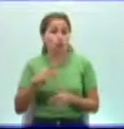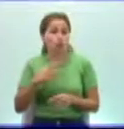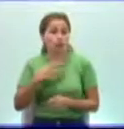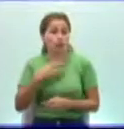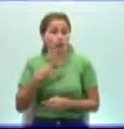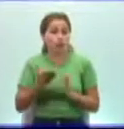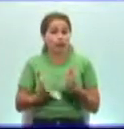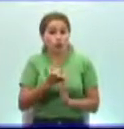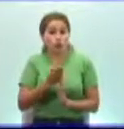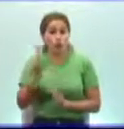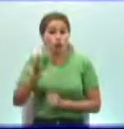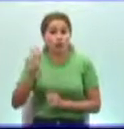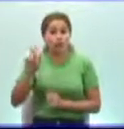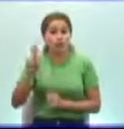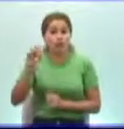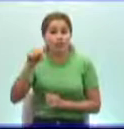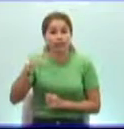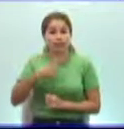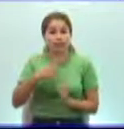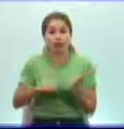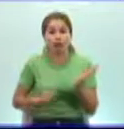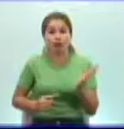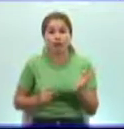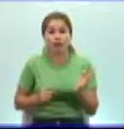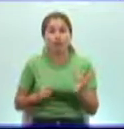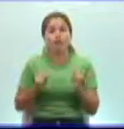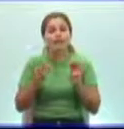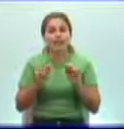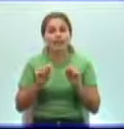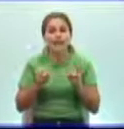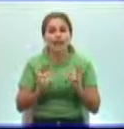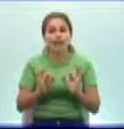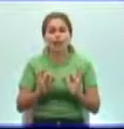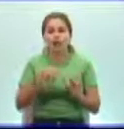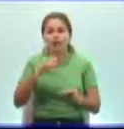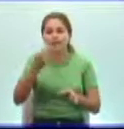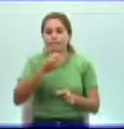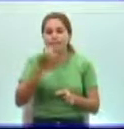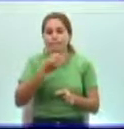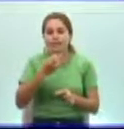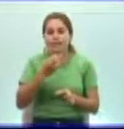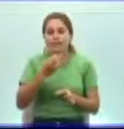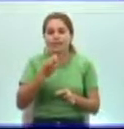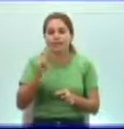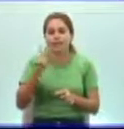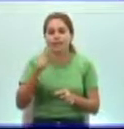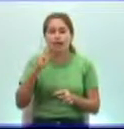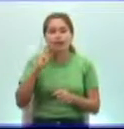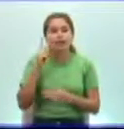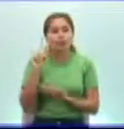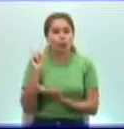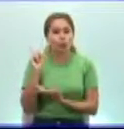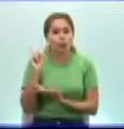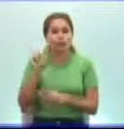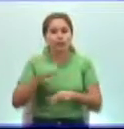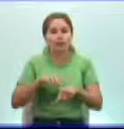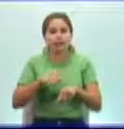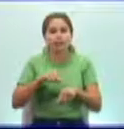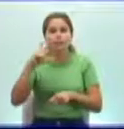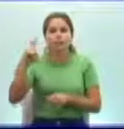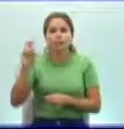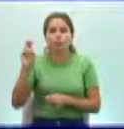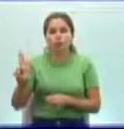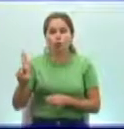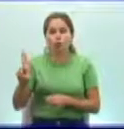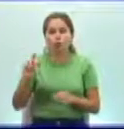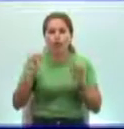medida de las magnitudes de la que depende la intensidad. En este caso, la carga que se expresa en coulomb y el tiempo que se expresa en segundo.